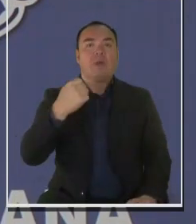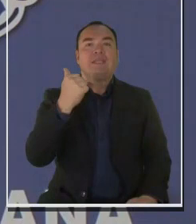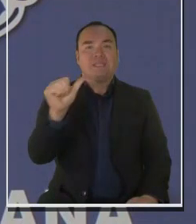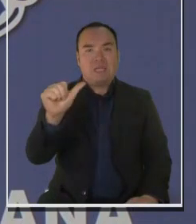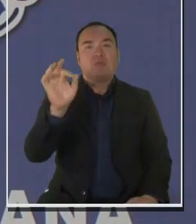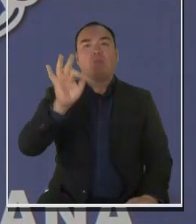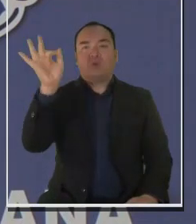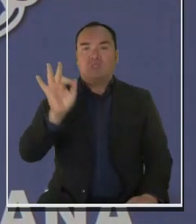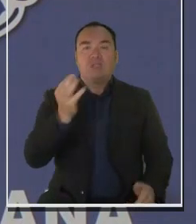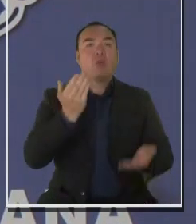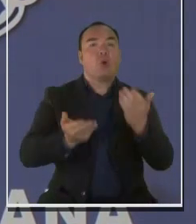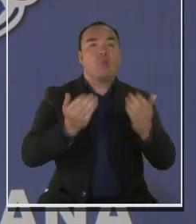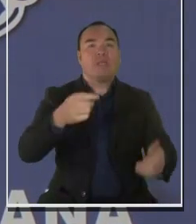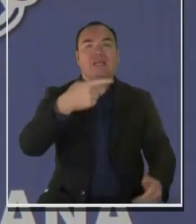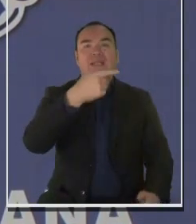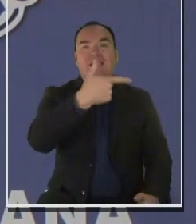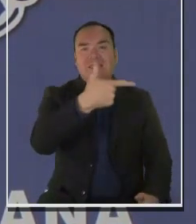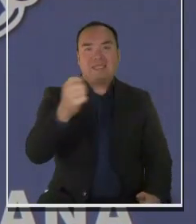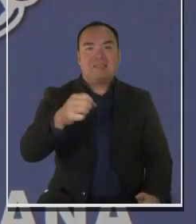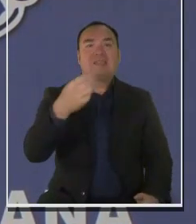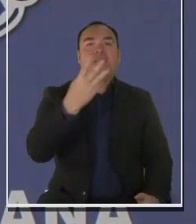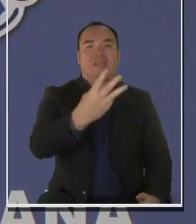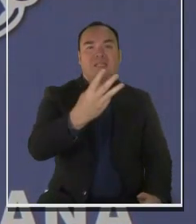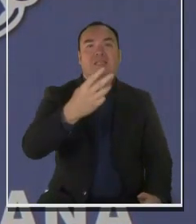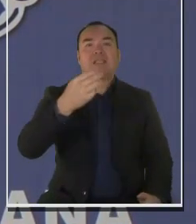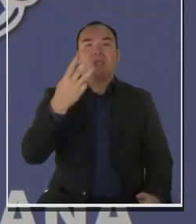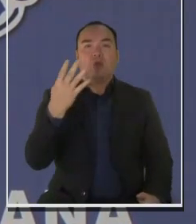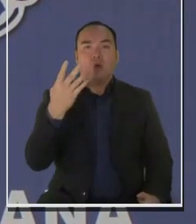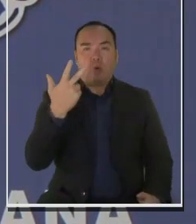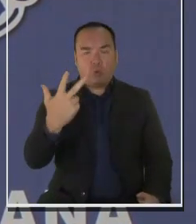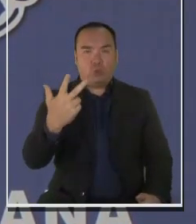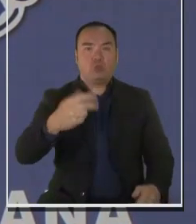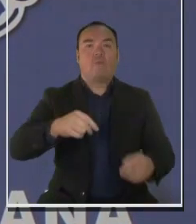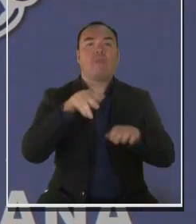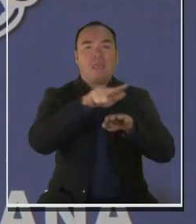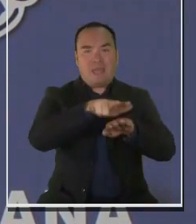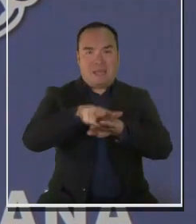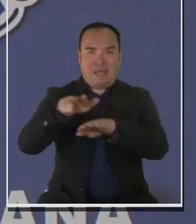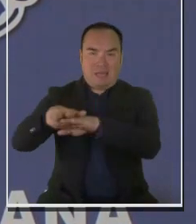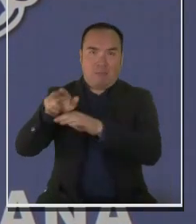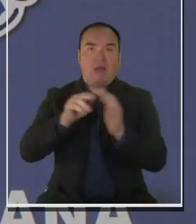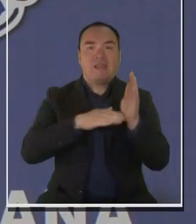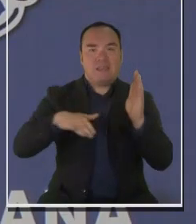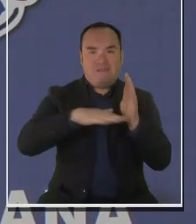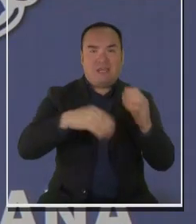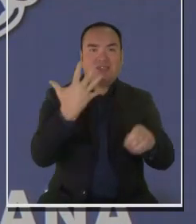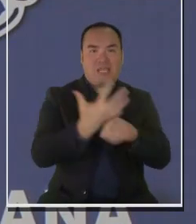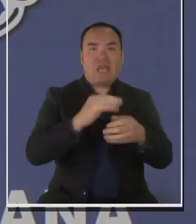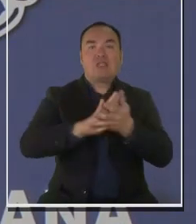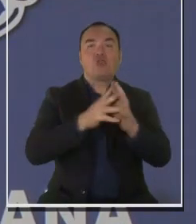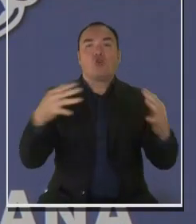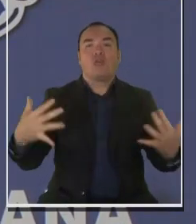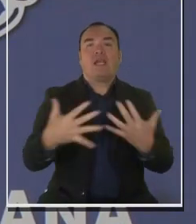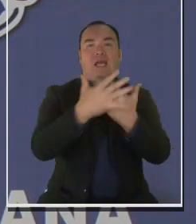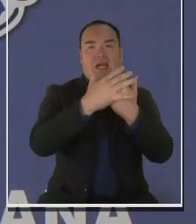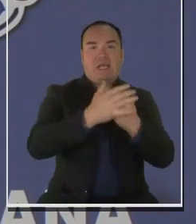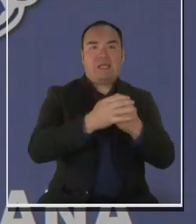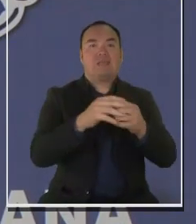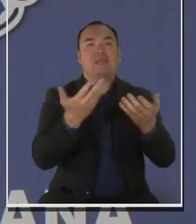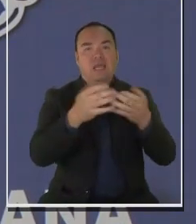77,6% con respecto a las 738 camas basales de dotación que tenemos en la red pediátrica integrada